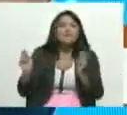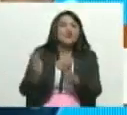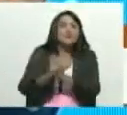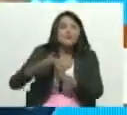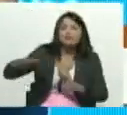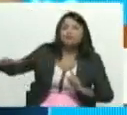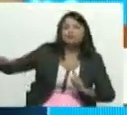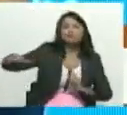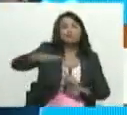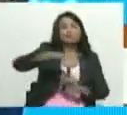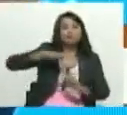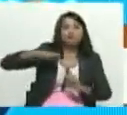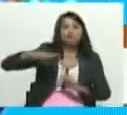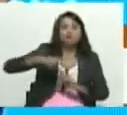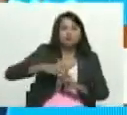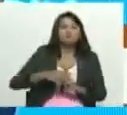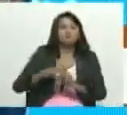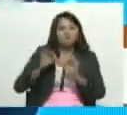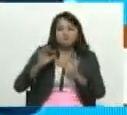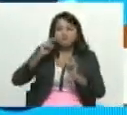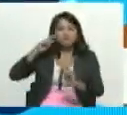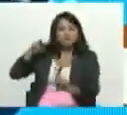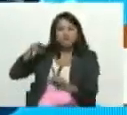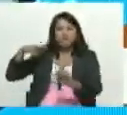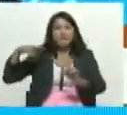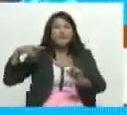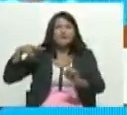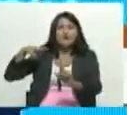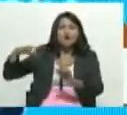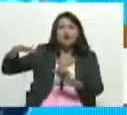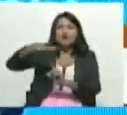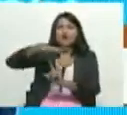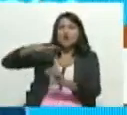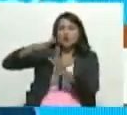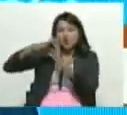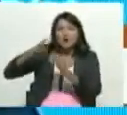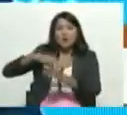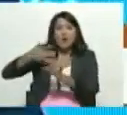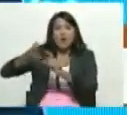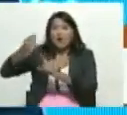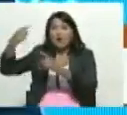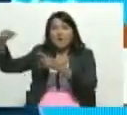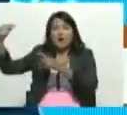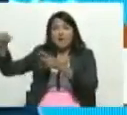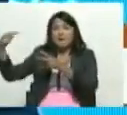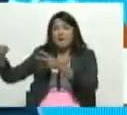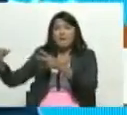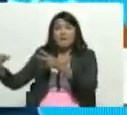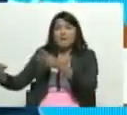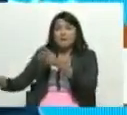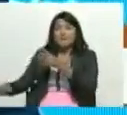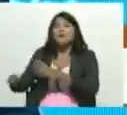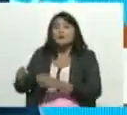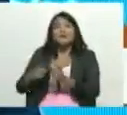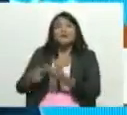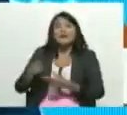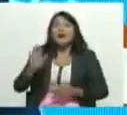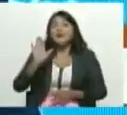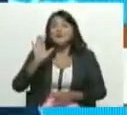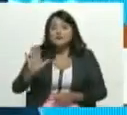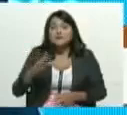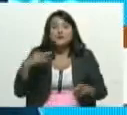de mirar las cosas en su potencia en su capacidad de ser otras cosas y Creo yo que en esa medida la